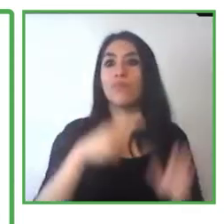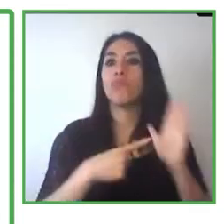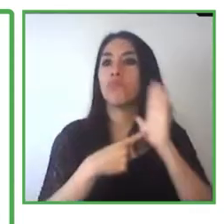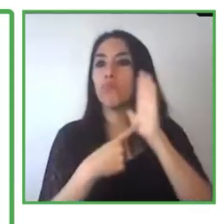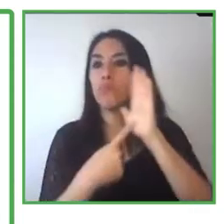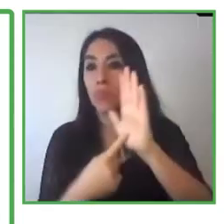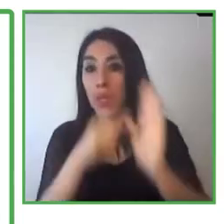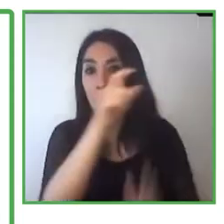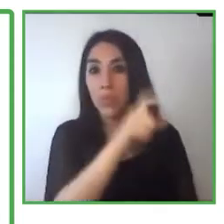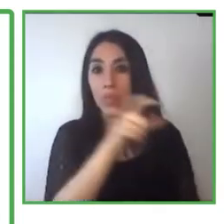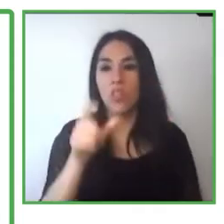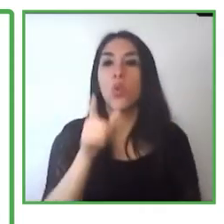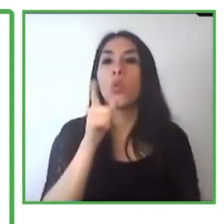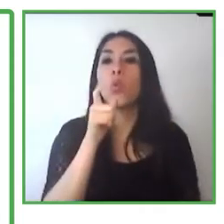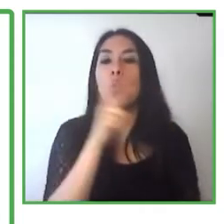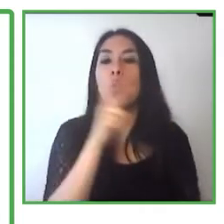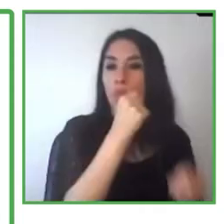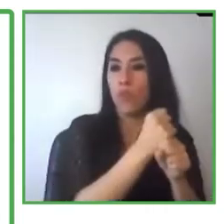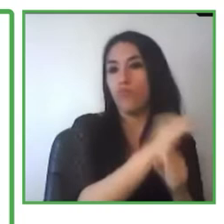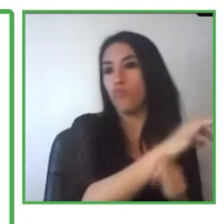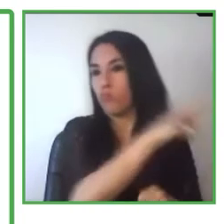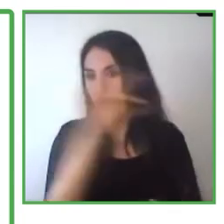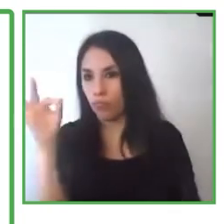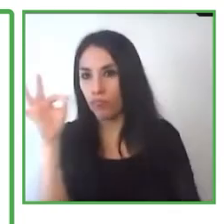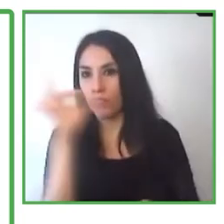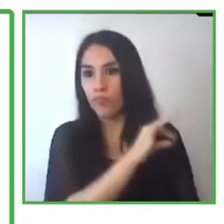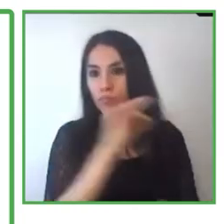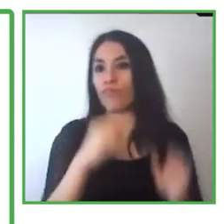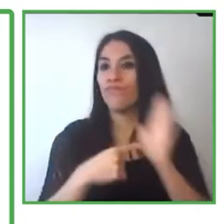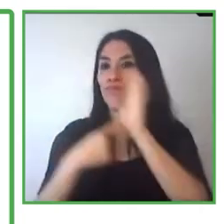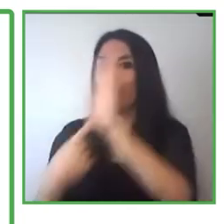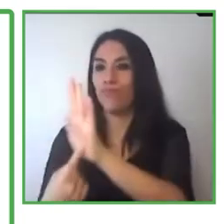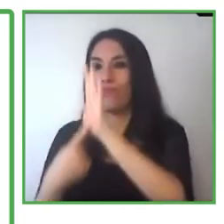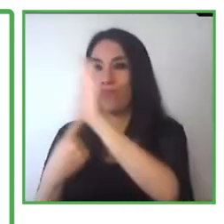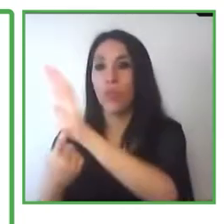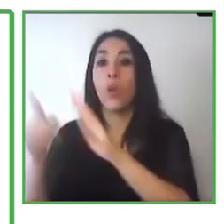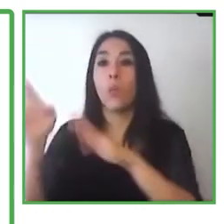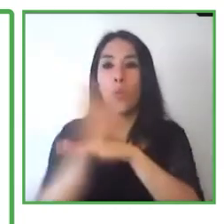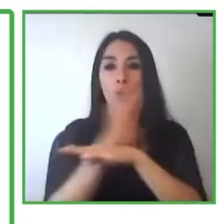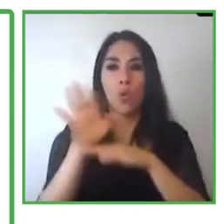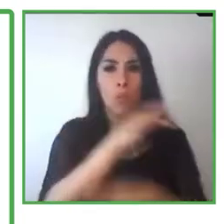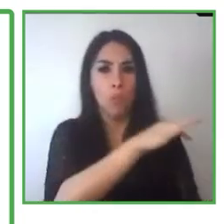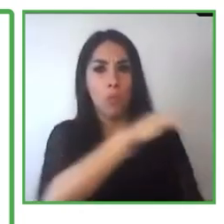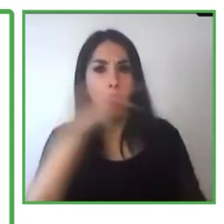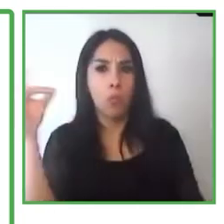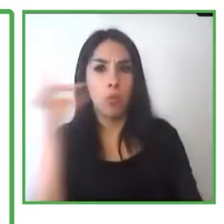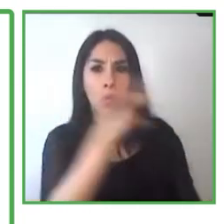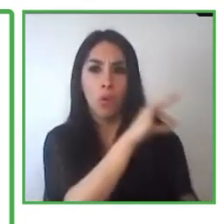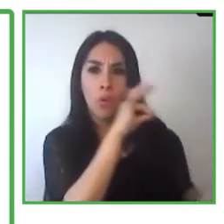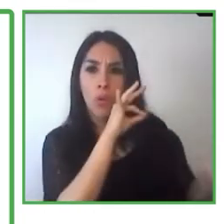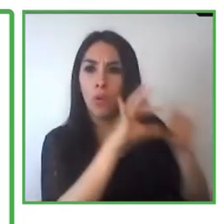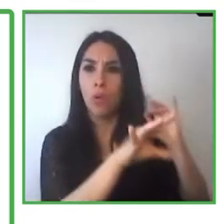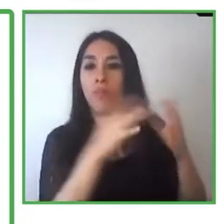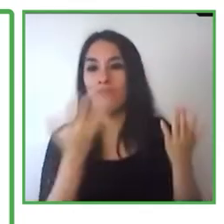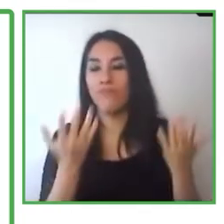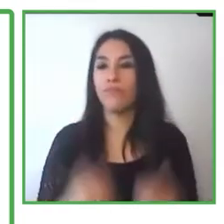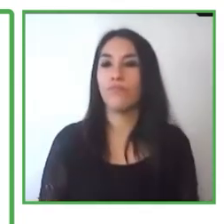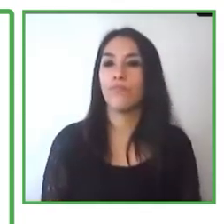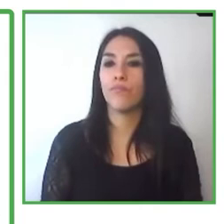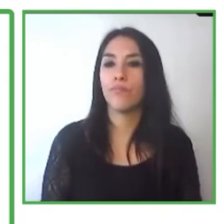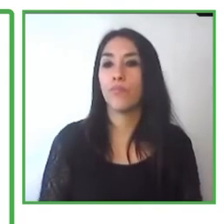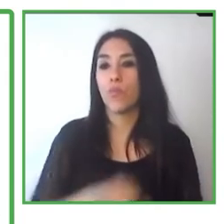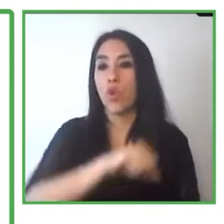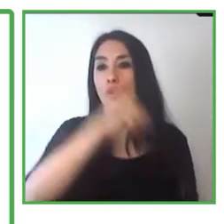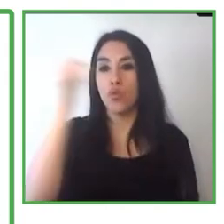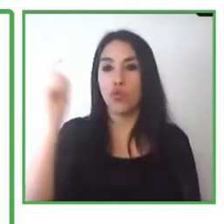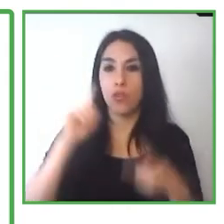mejor servicio posible a las empresas que están confiando en Incorpora. Y un segundo indicador es el de la